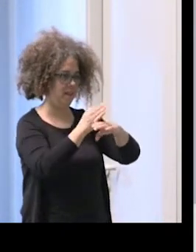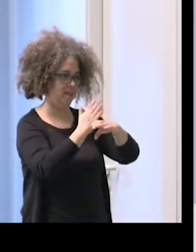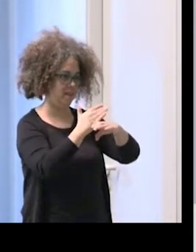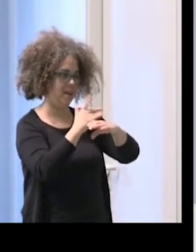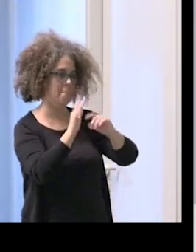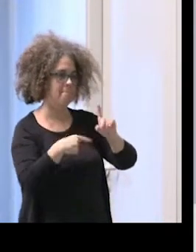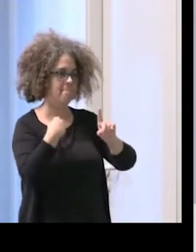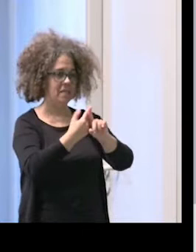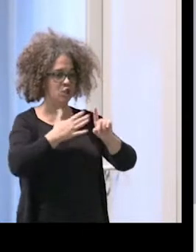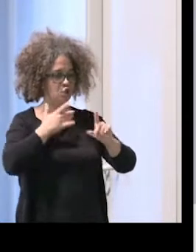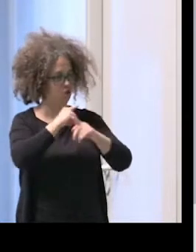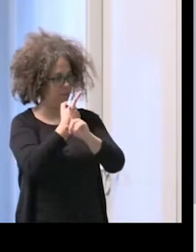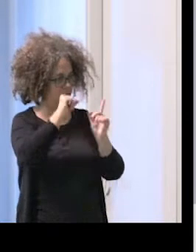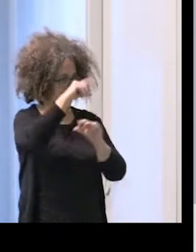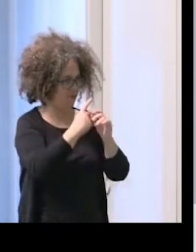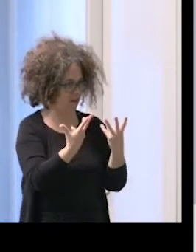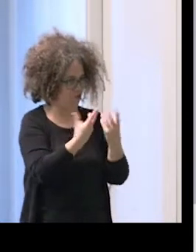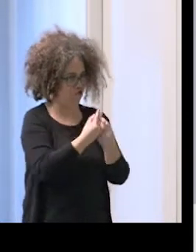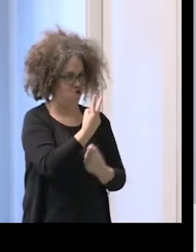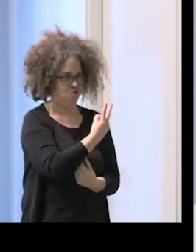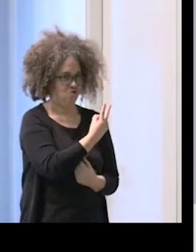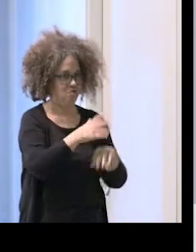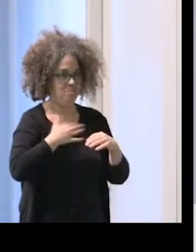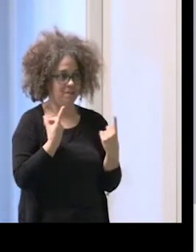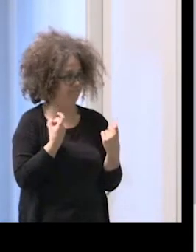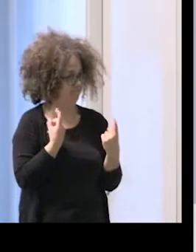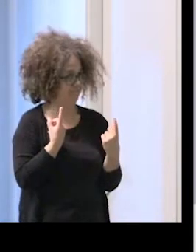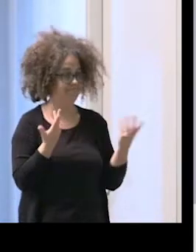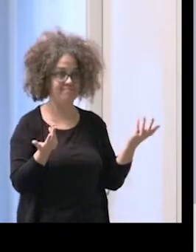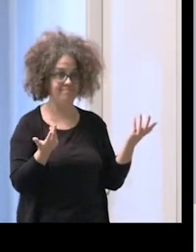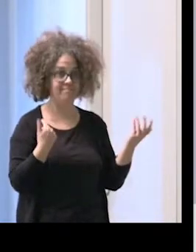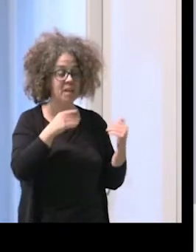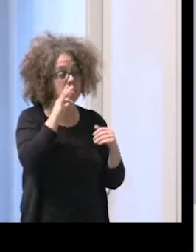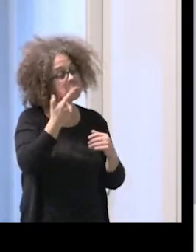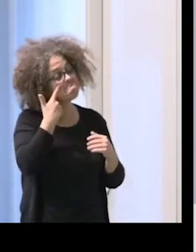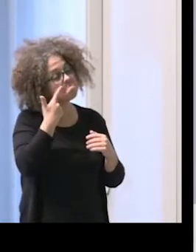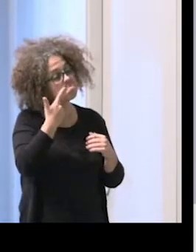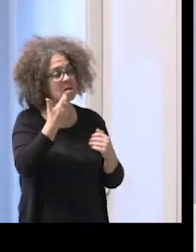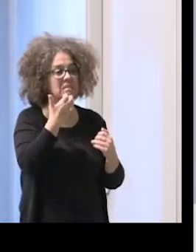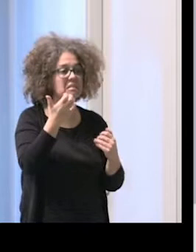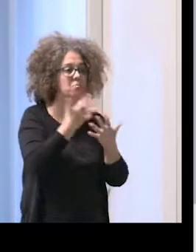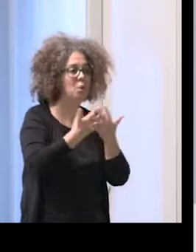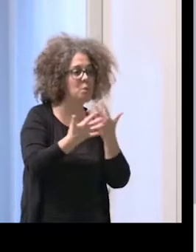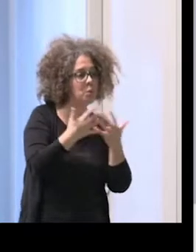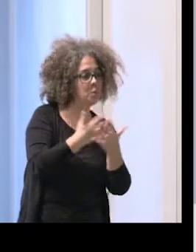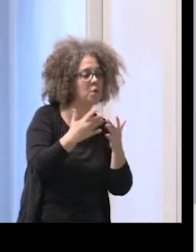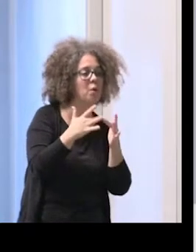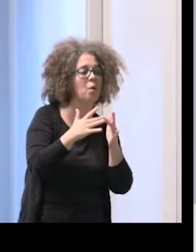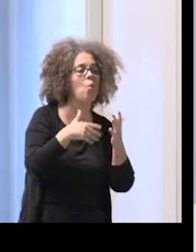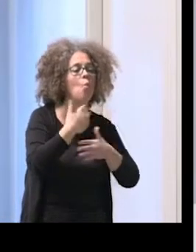células madres, y ver si las dos actividades y los dos tratamientos pueden interaccionar adentro del